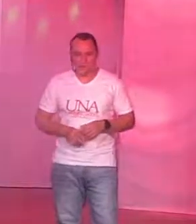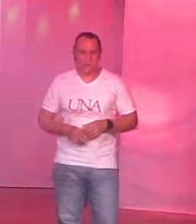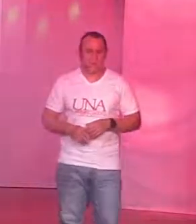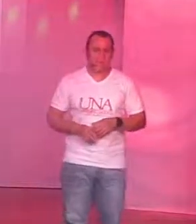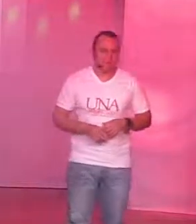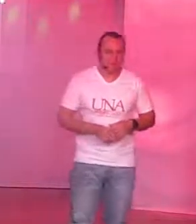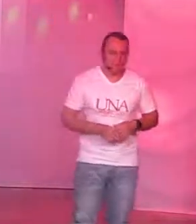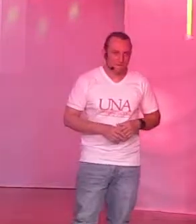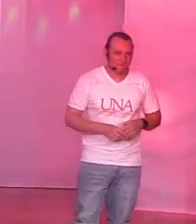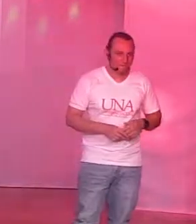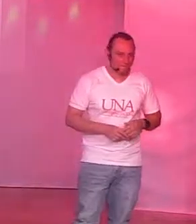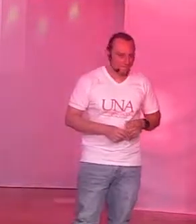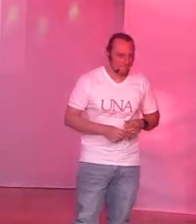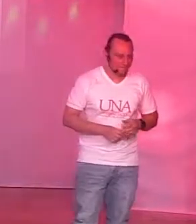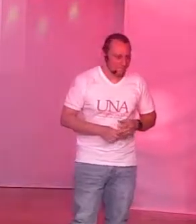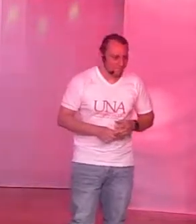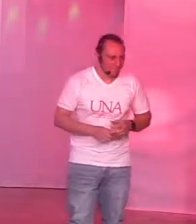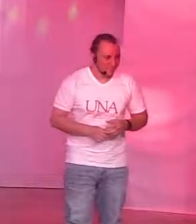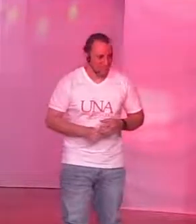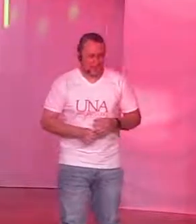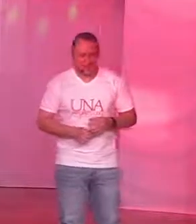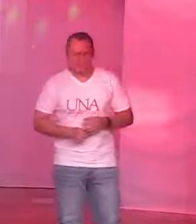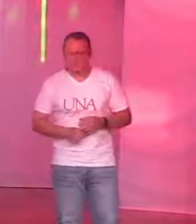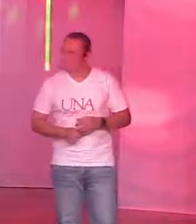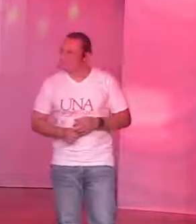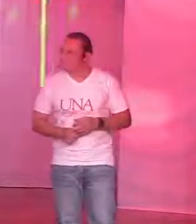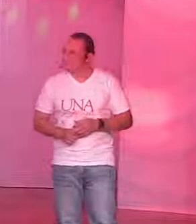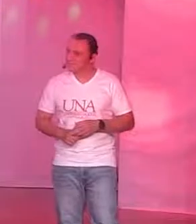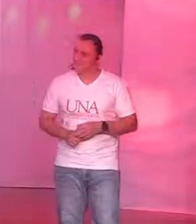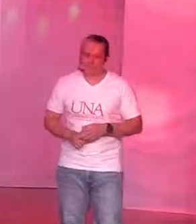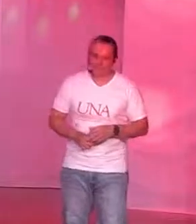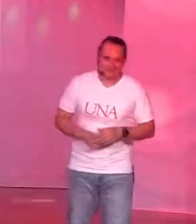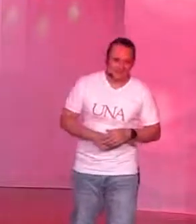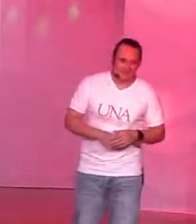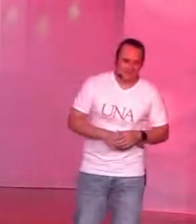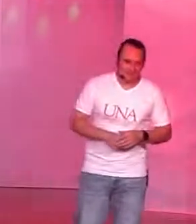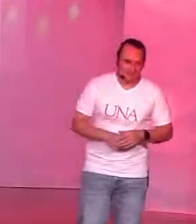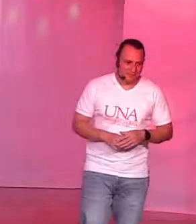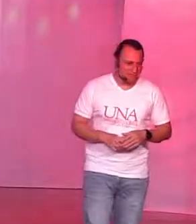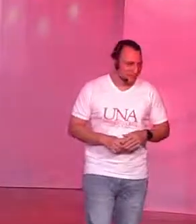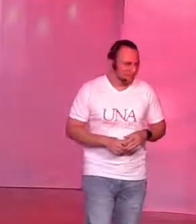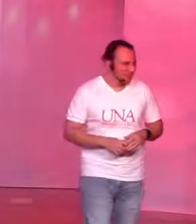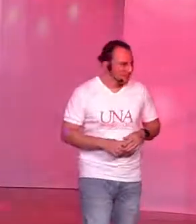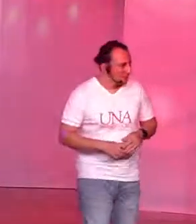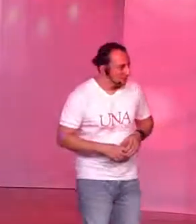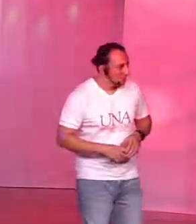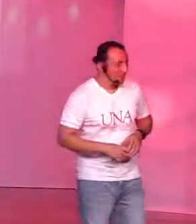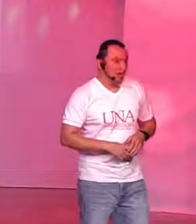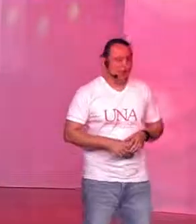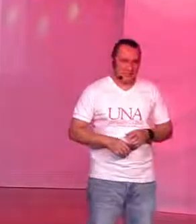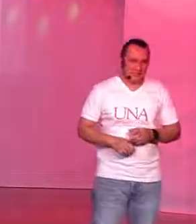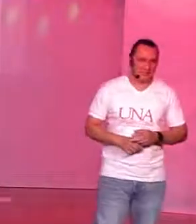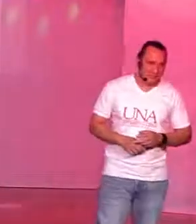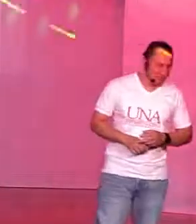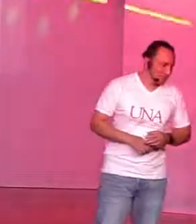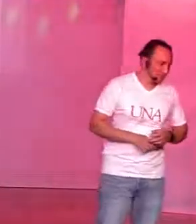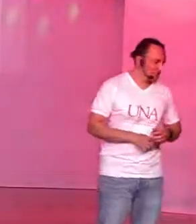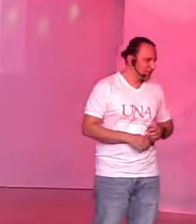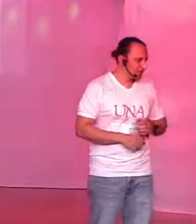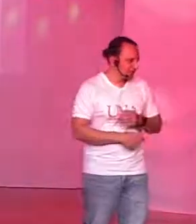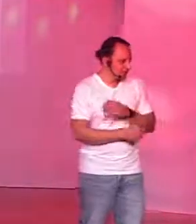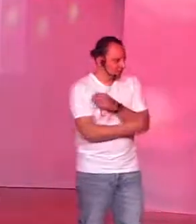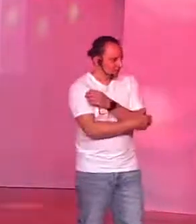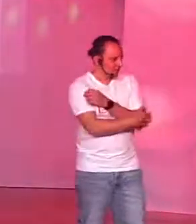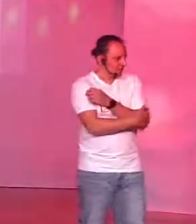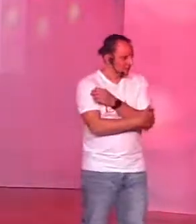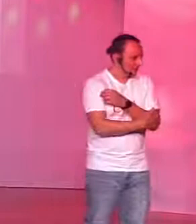no. Faltan algunos minutitos. Por favor, no se salgan sin antes llenar ese link de evaluación. Ahí la compañera Marlene va a compartir